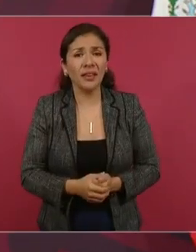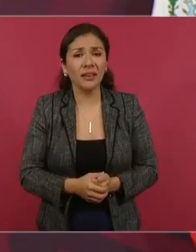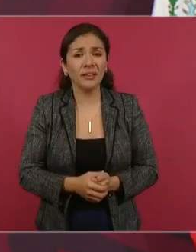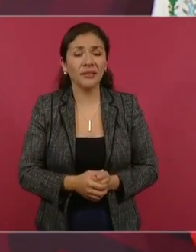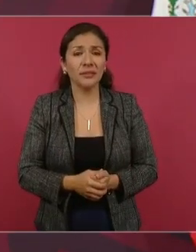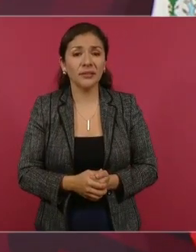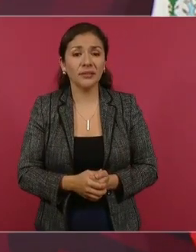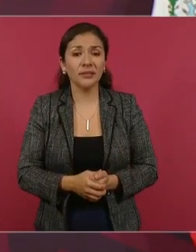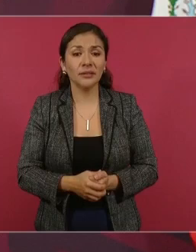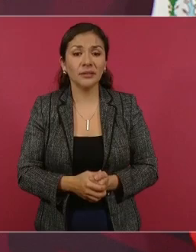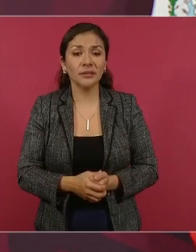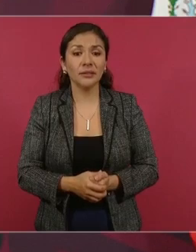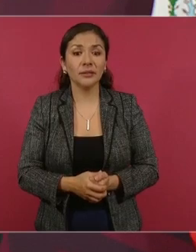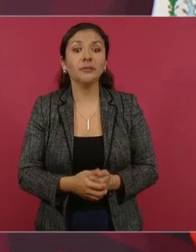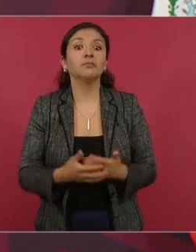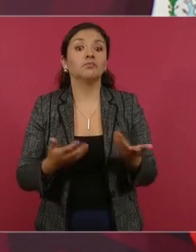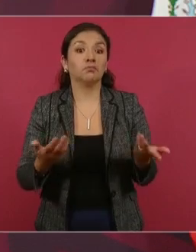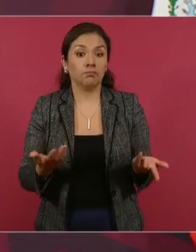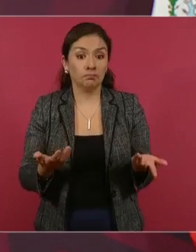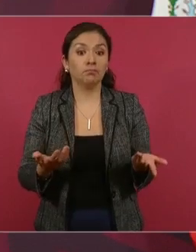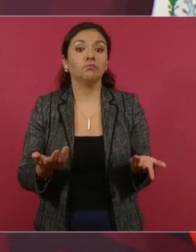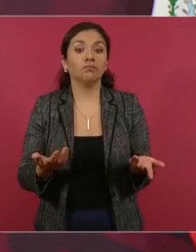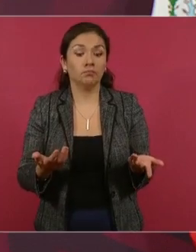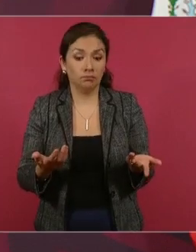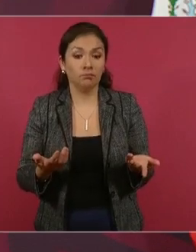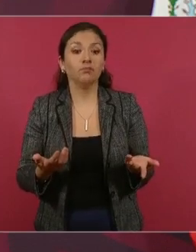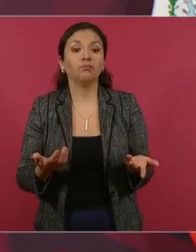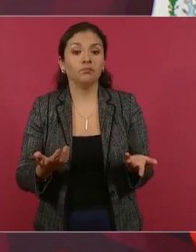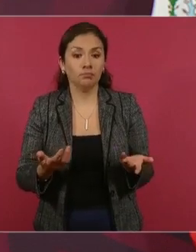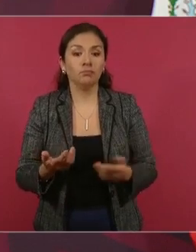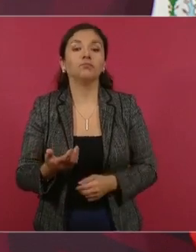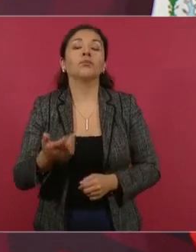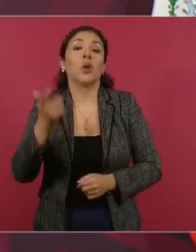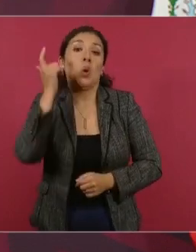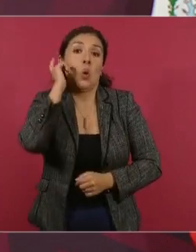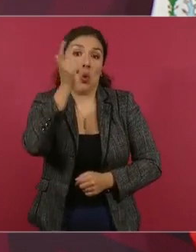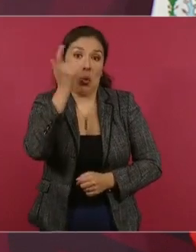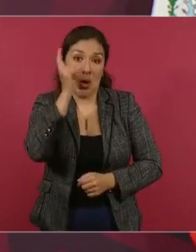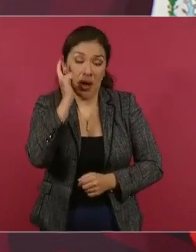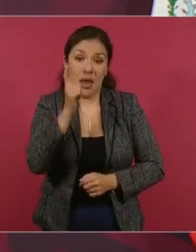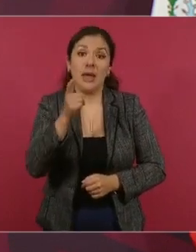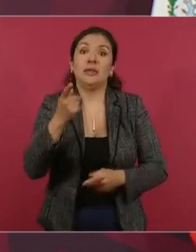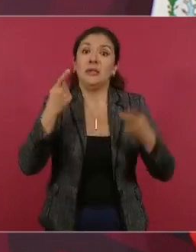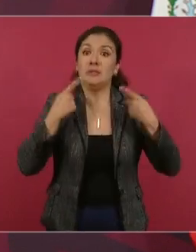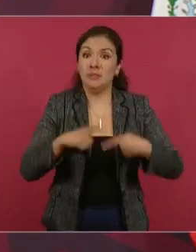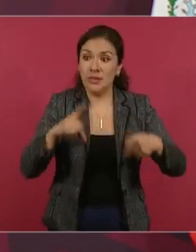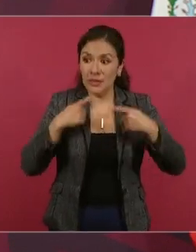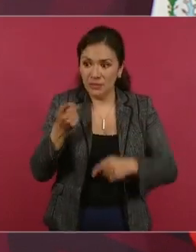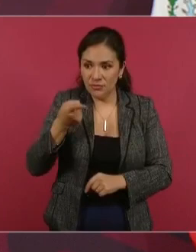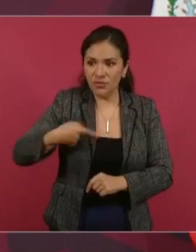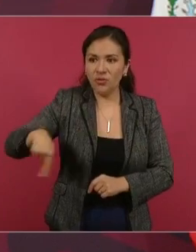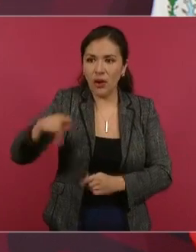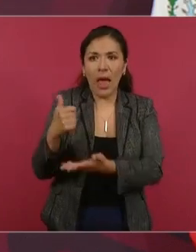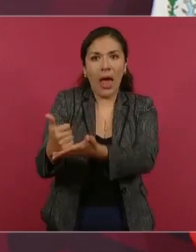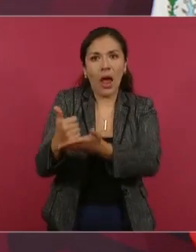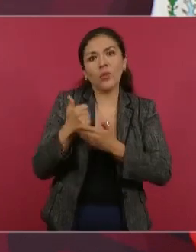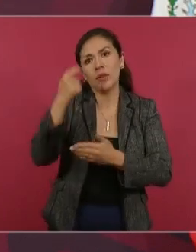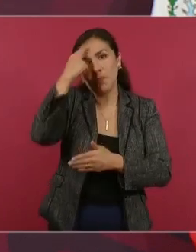Y bueno, sí se van a elegir a los jueces, porque yo espero que la gente